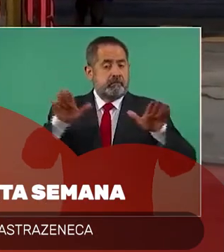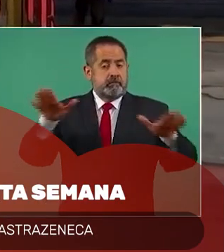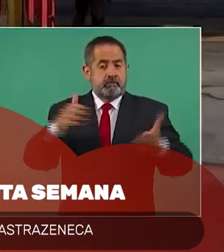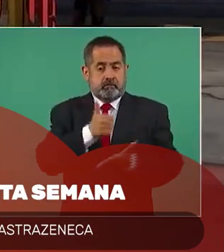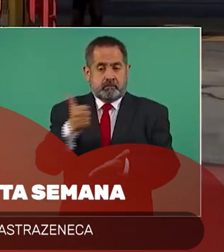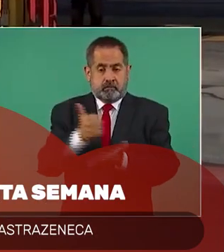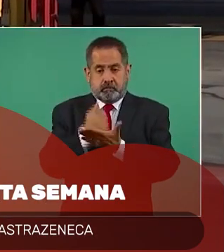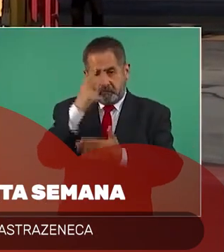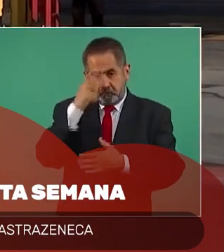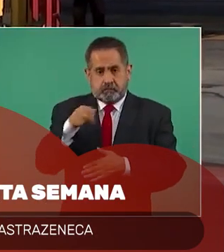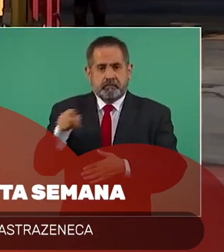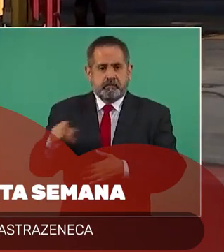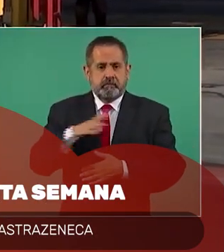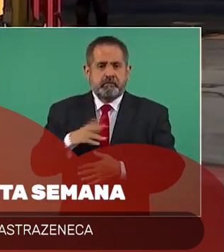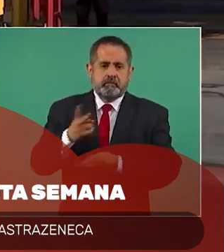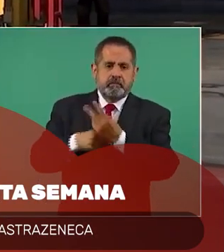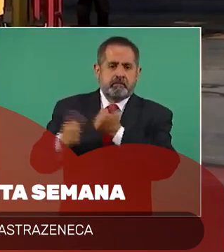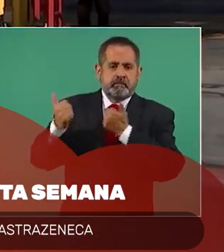nuestro país, lo que equivale a